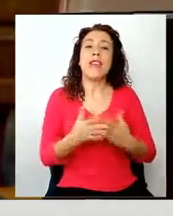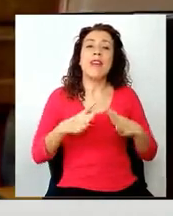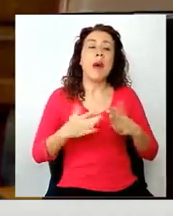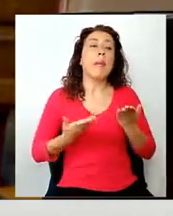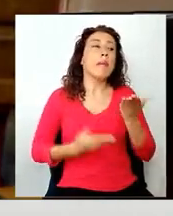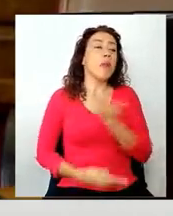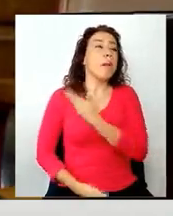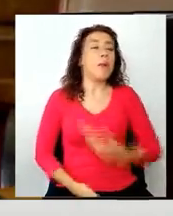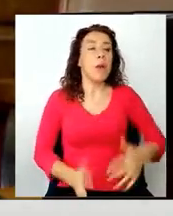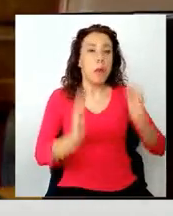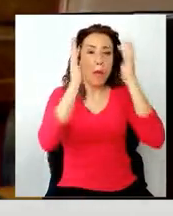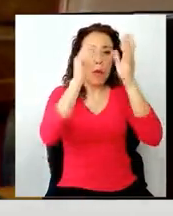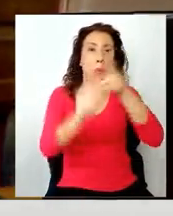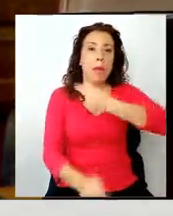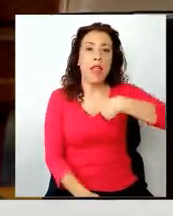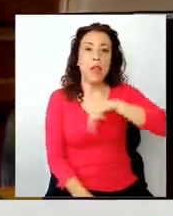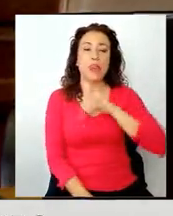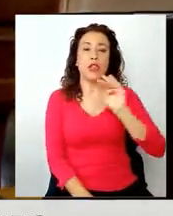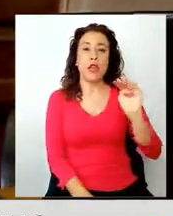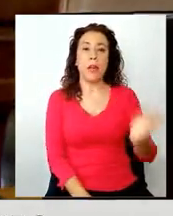he dicho muchas gracias presidente